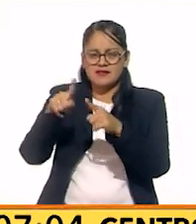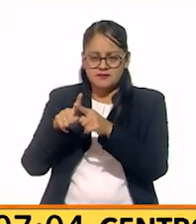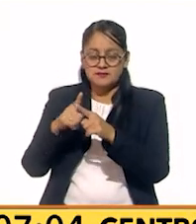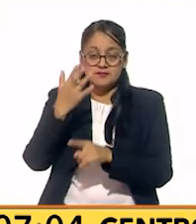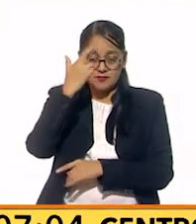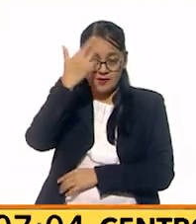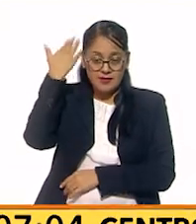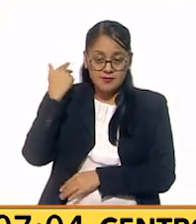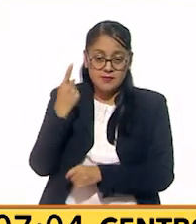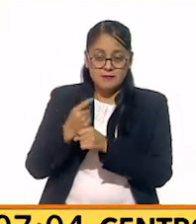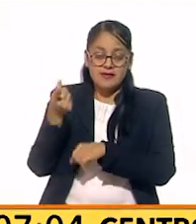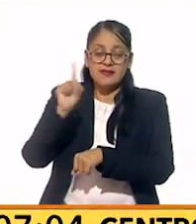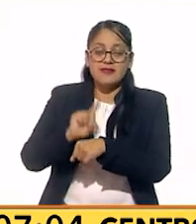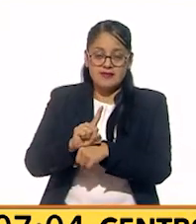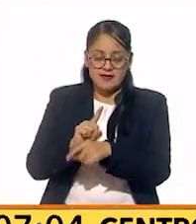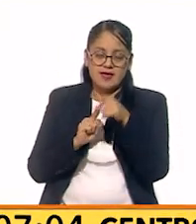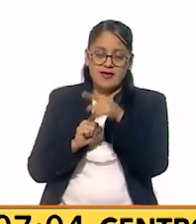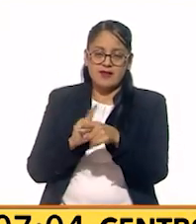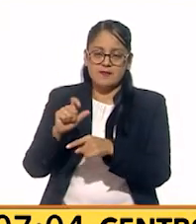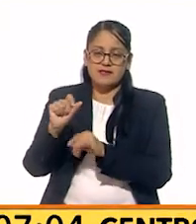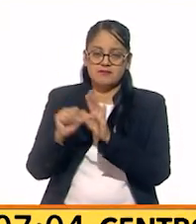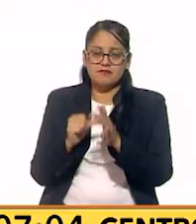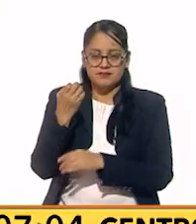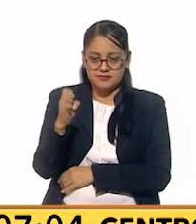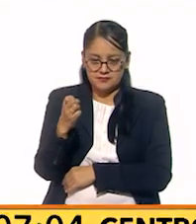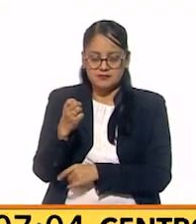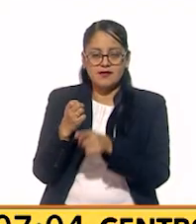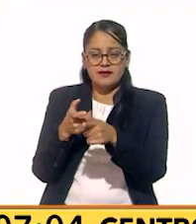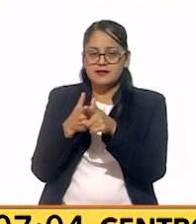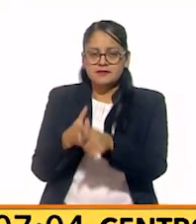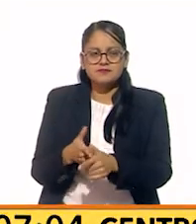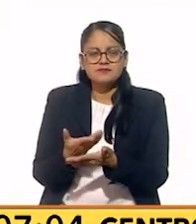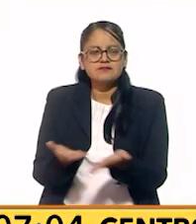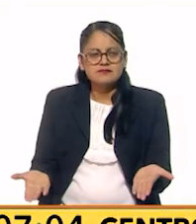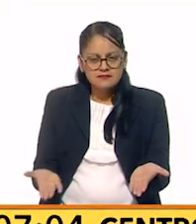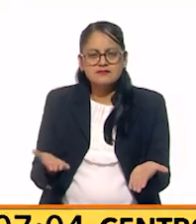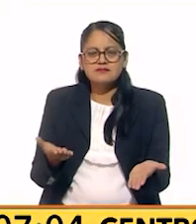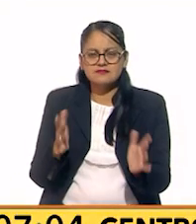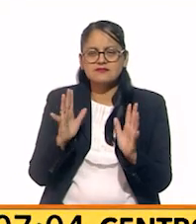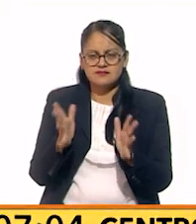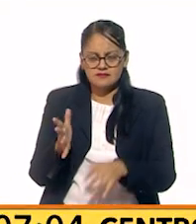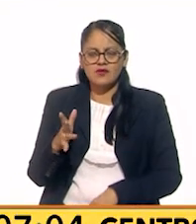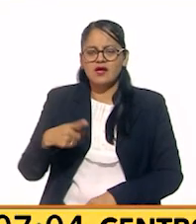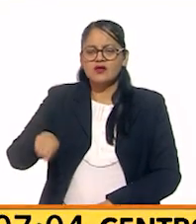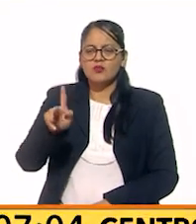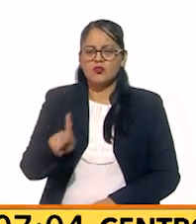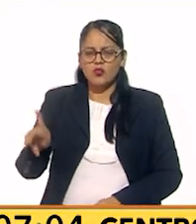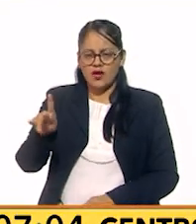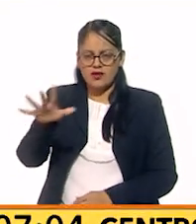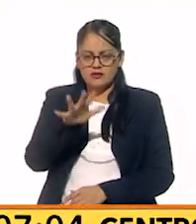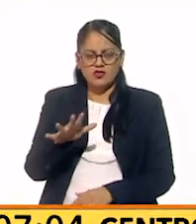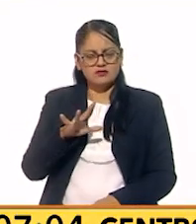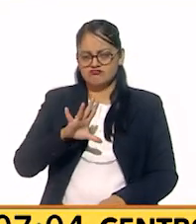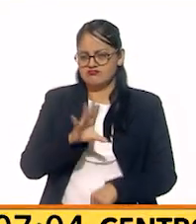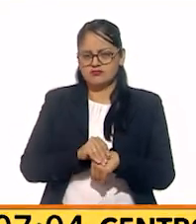primer día que empezó su mandato, el 20 de enero, que hay resistencia y que los pueblos no van a